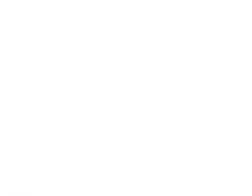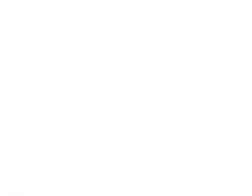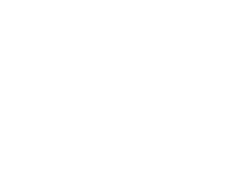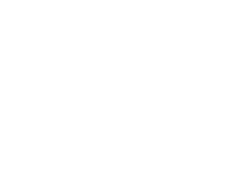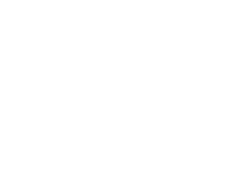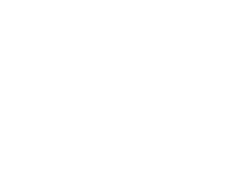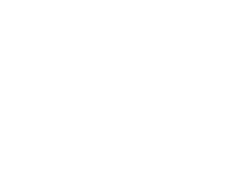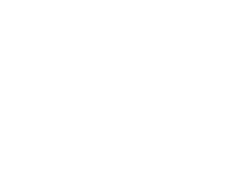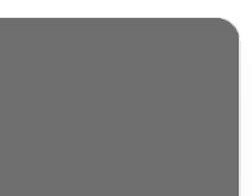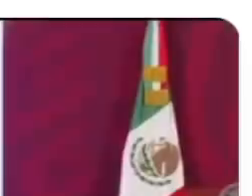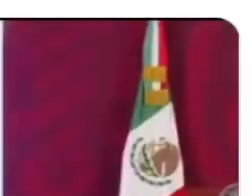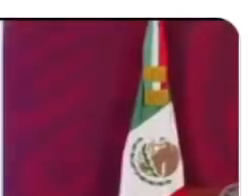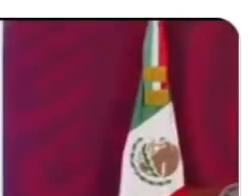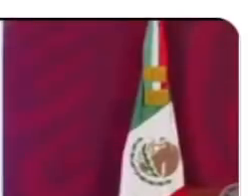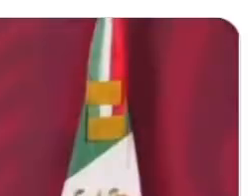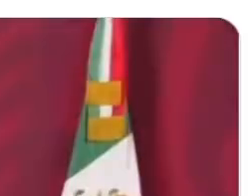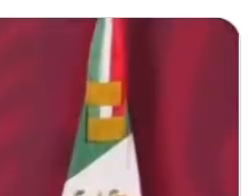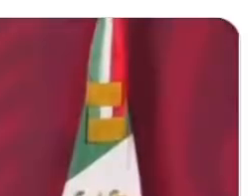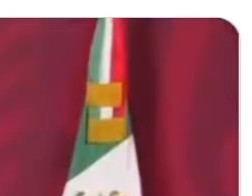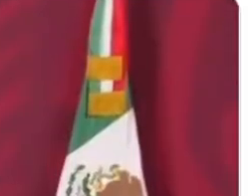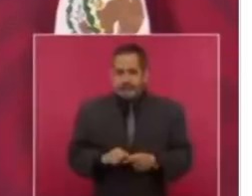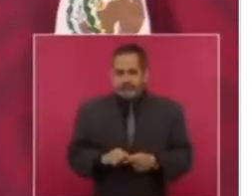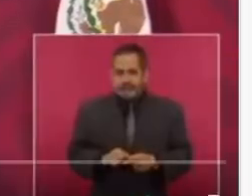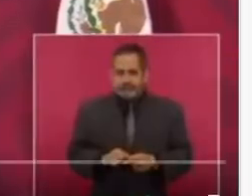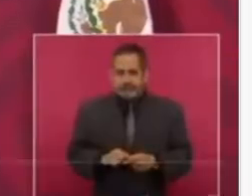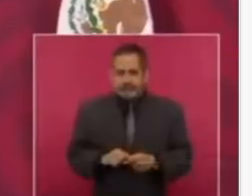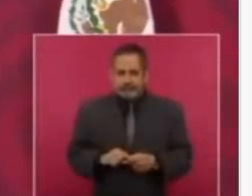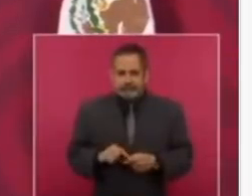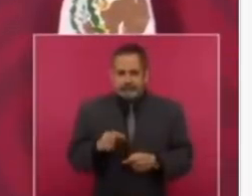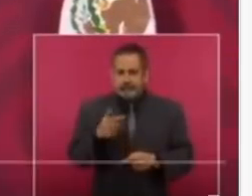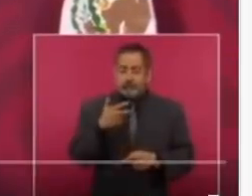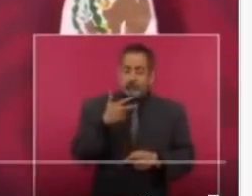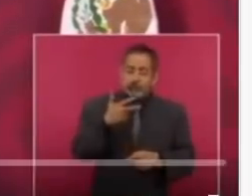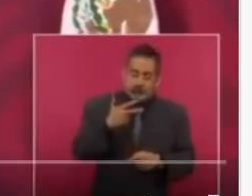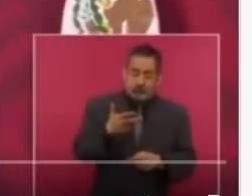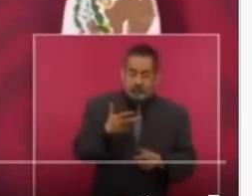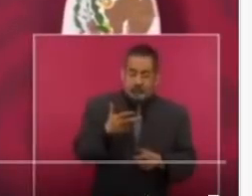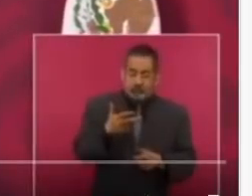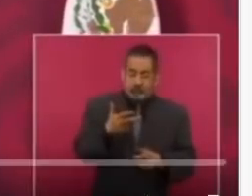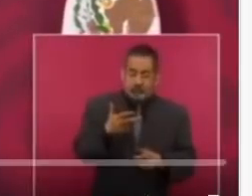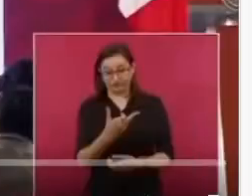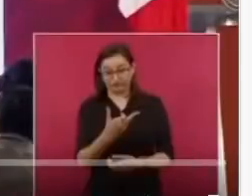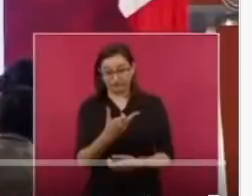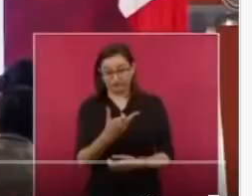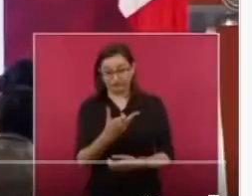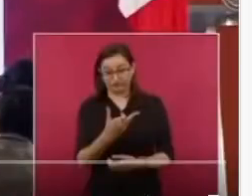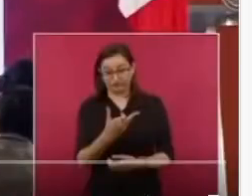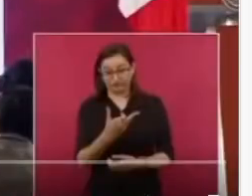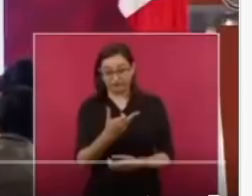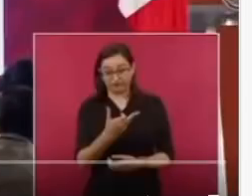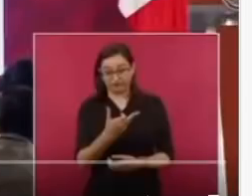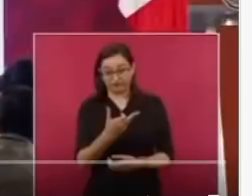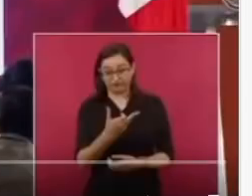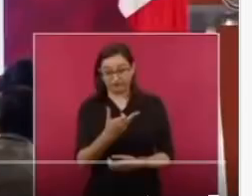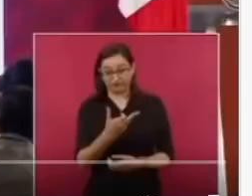presidente andrés manuel lópez obrador había exhibido vea nada más carlos lo debemos la pagó más de 20 24 millones de pesos por